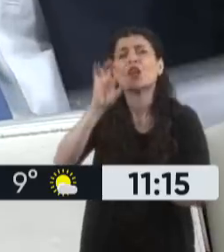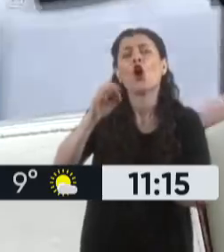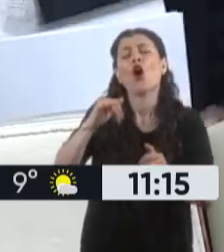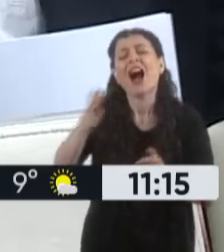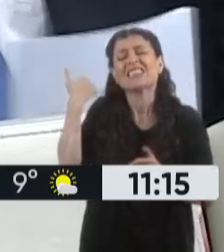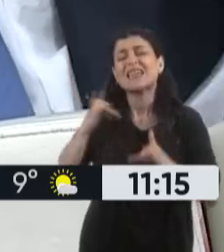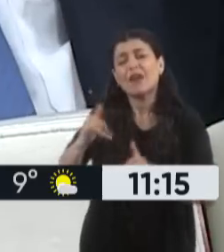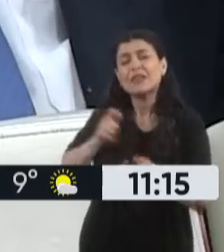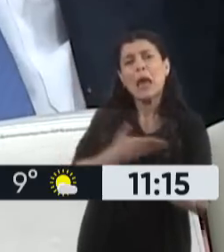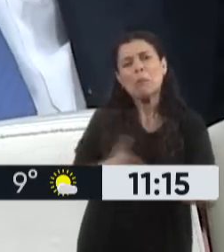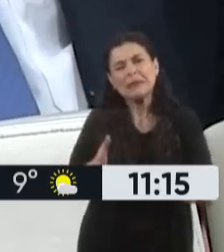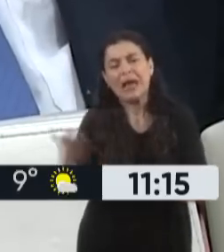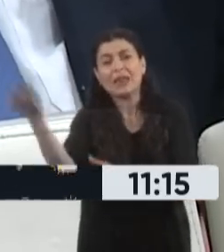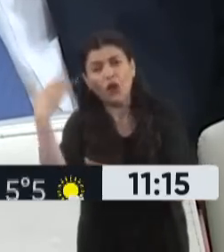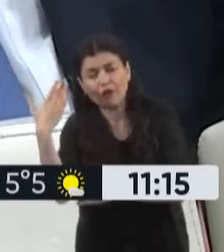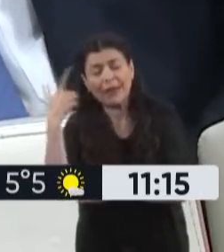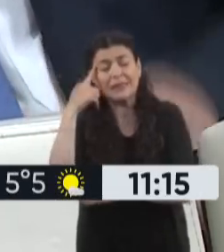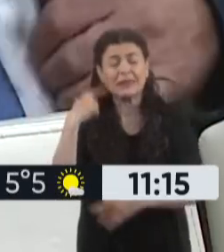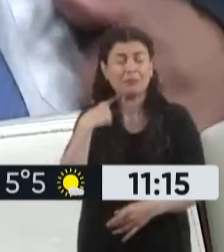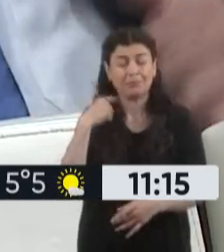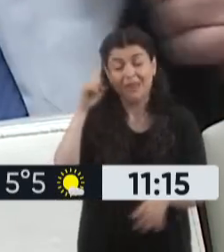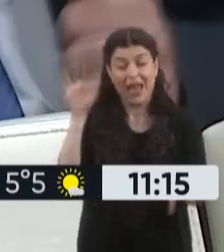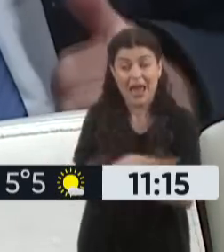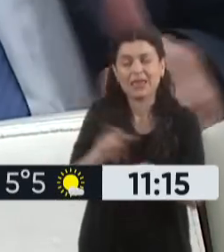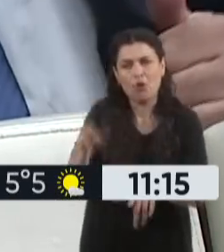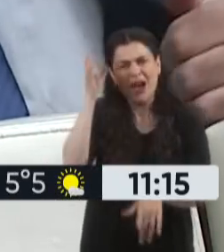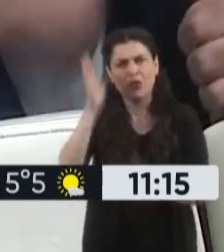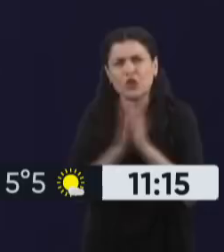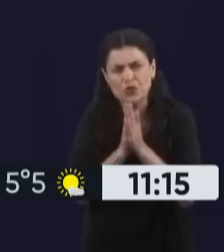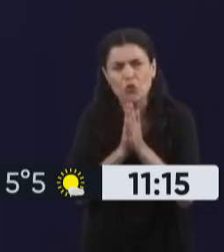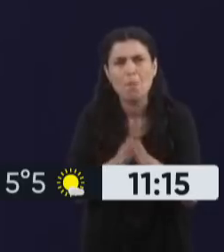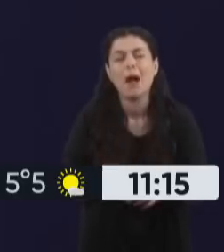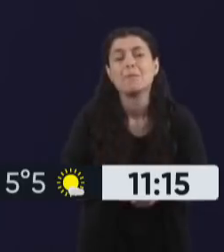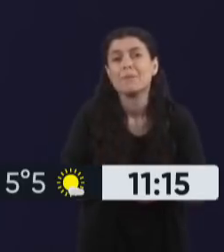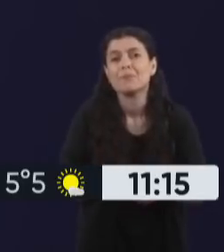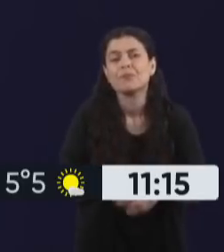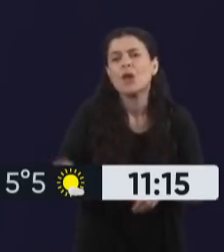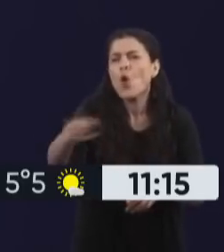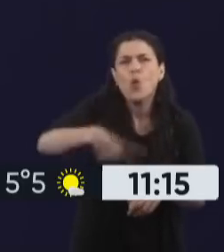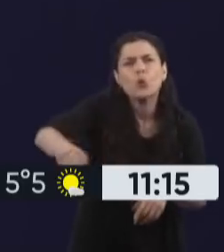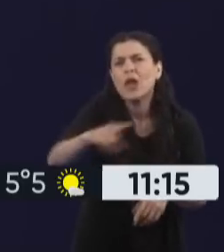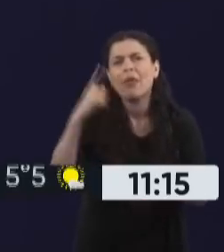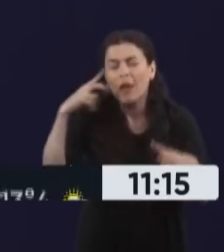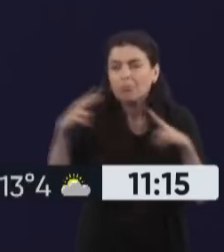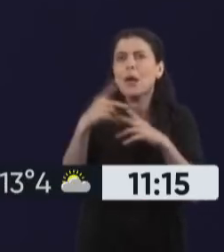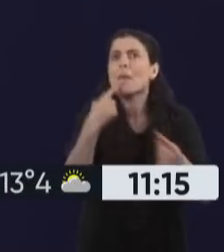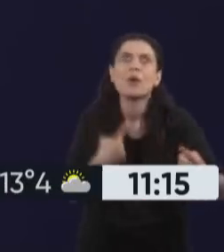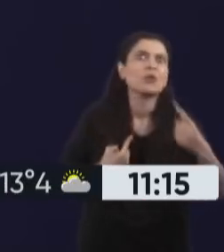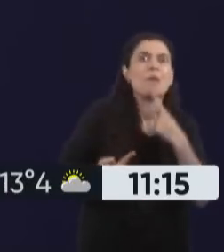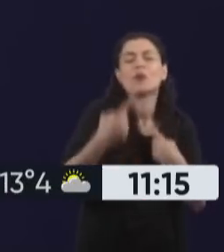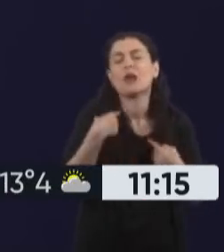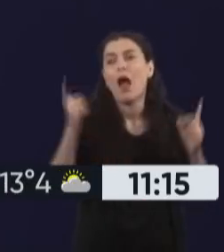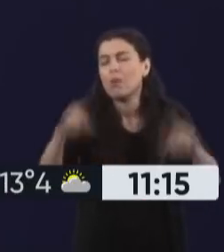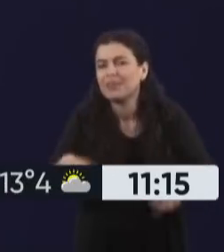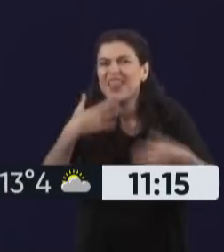poco loco, pero bueno. Sí, me maltrataron un poquito en la sala, pero al Ten en respecto. cuenta también que ustedes también me vuelven loco a mí, así que es un poco un ida y vuelta.